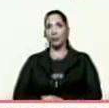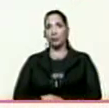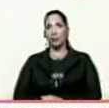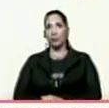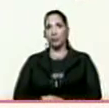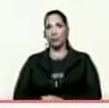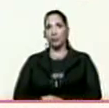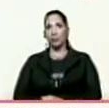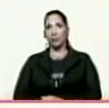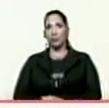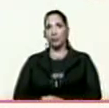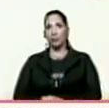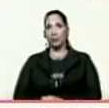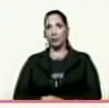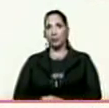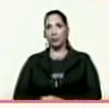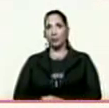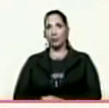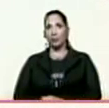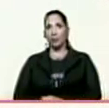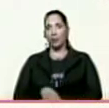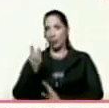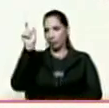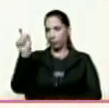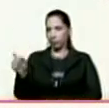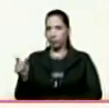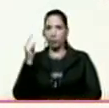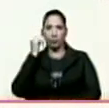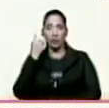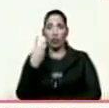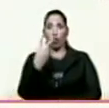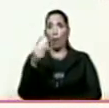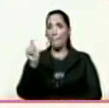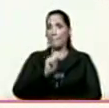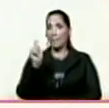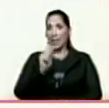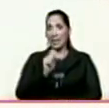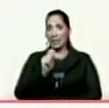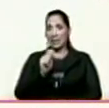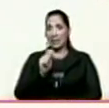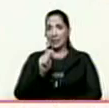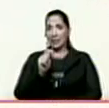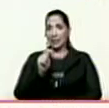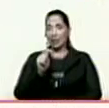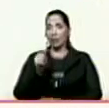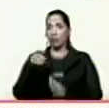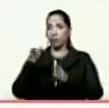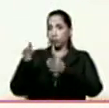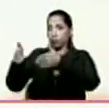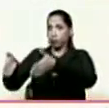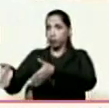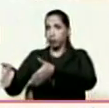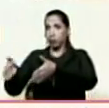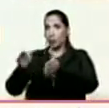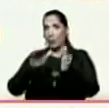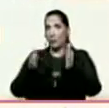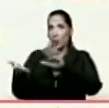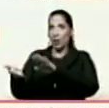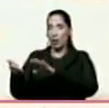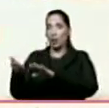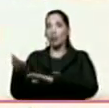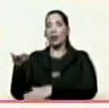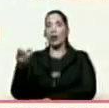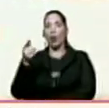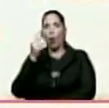hijas, que han tenido a un mes de la partida física de Rolando Corao la extraordinaria iniciativa de venir a traer acá a esta